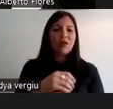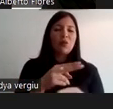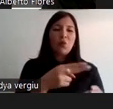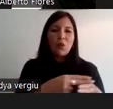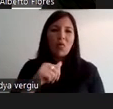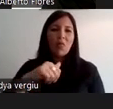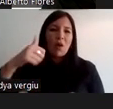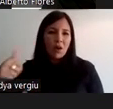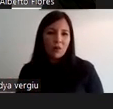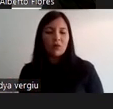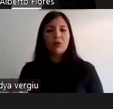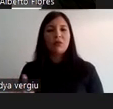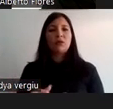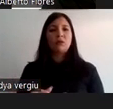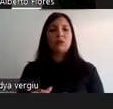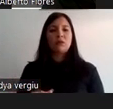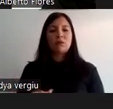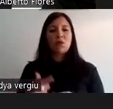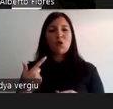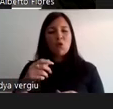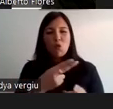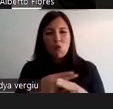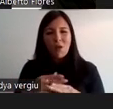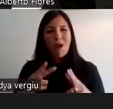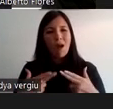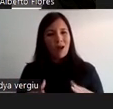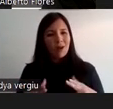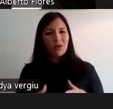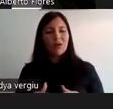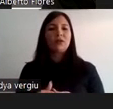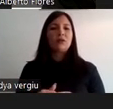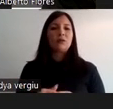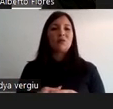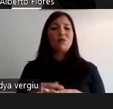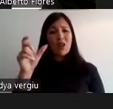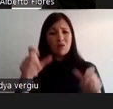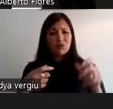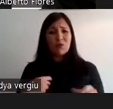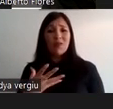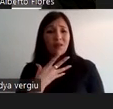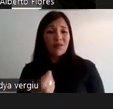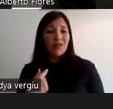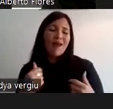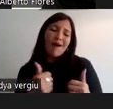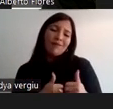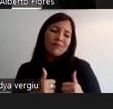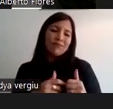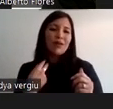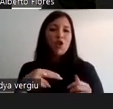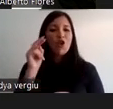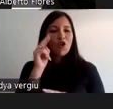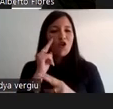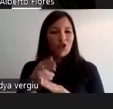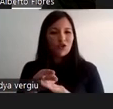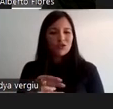estas personas principalmente los jóvenes querer poder disfrutar esos lugares e inclusive